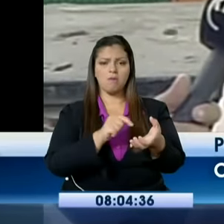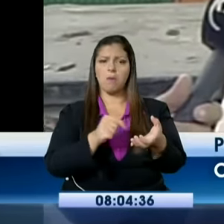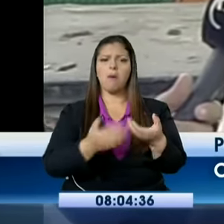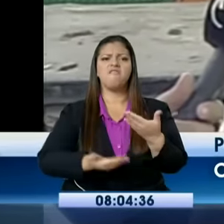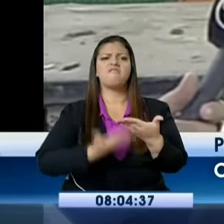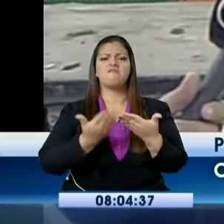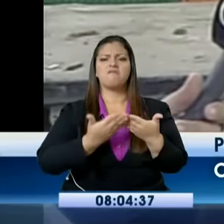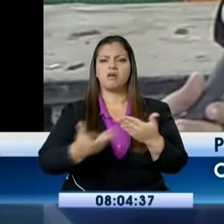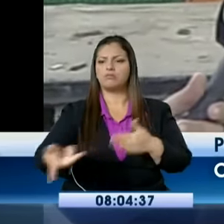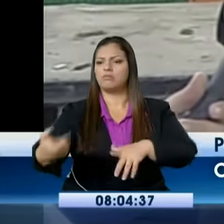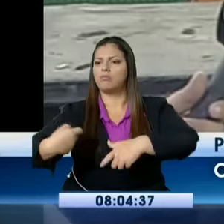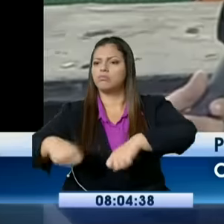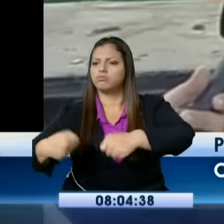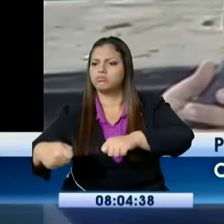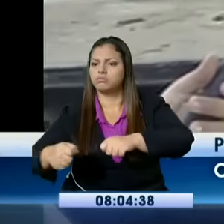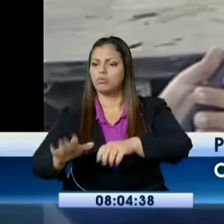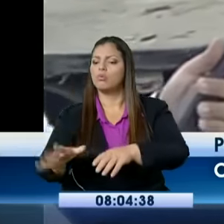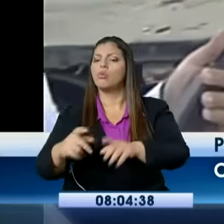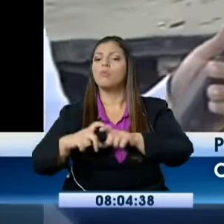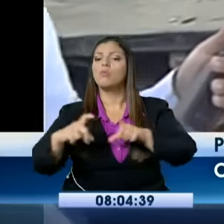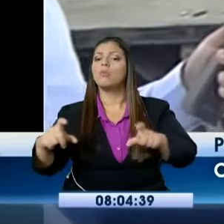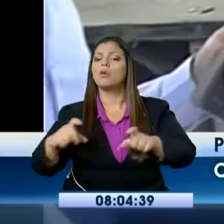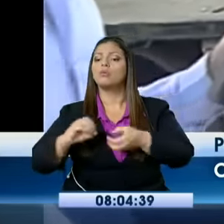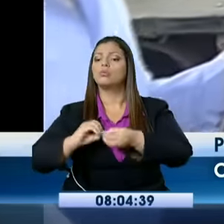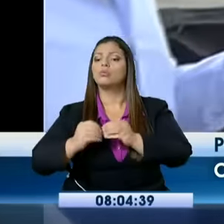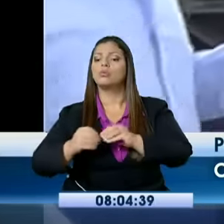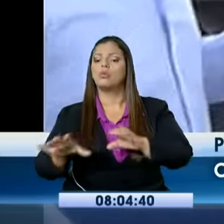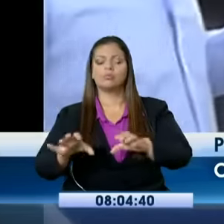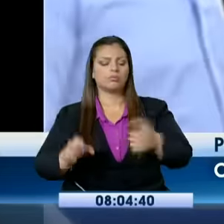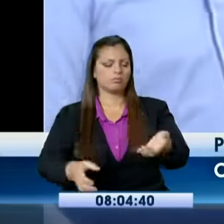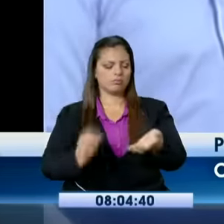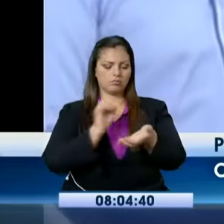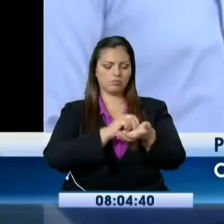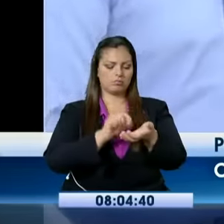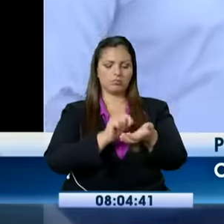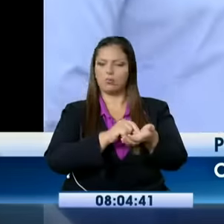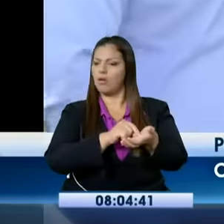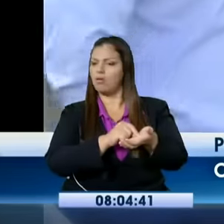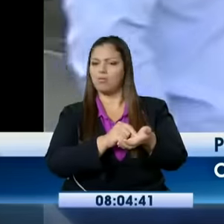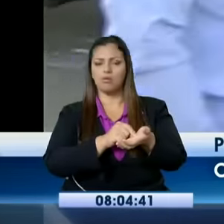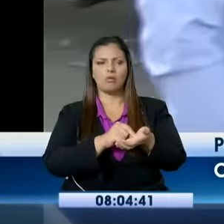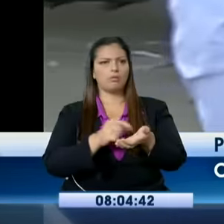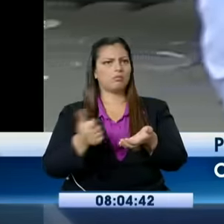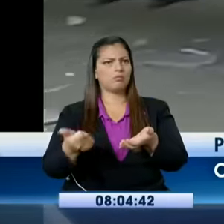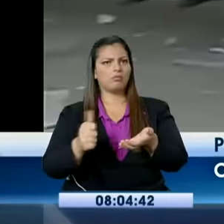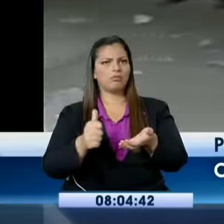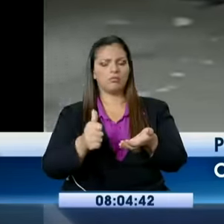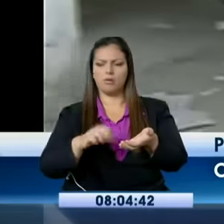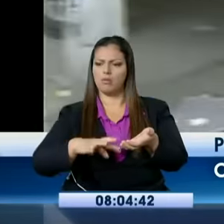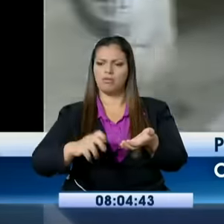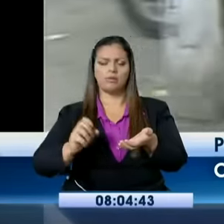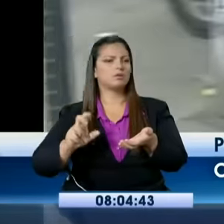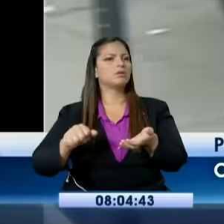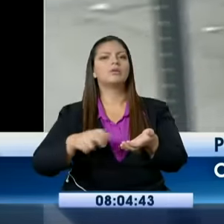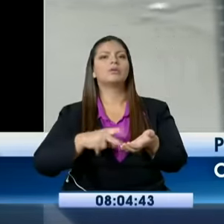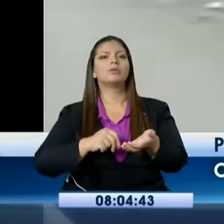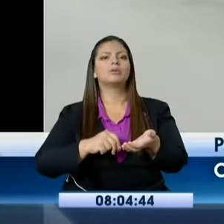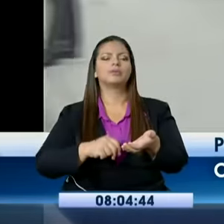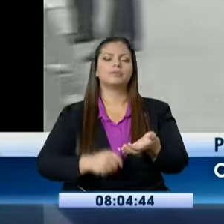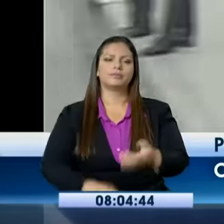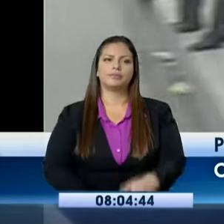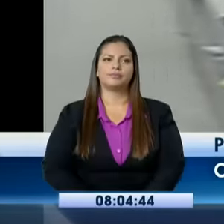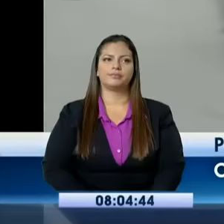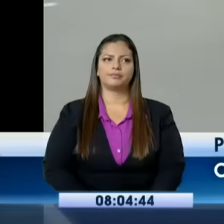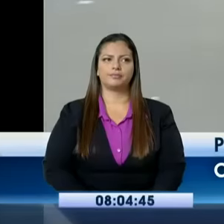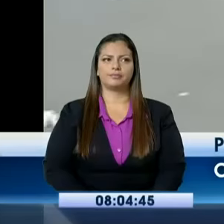que transitan por este lugar. Pero no hemos tenido ninguna novedad de importancia. Solamente lo que tenemos conocimiento con el personal de tránsito es que se han